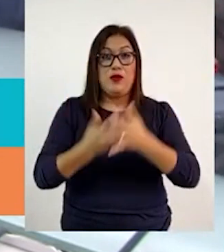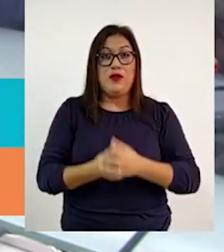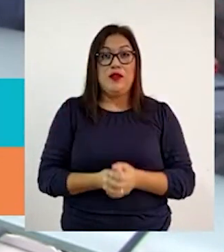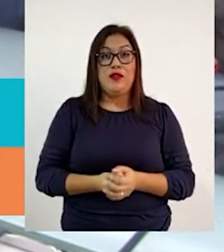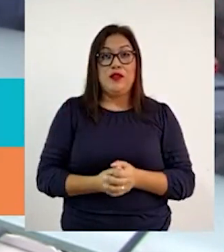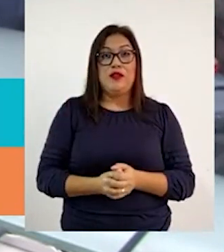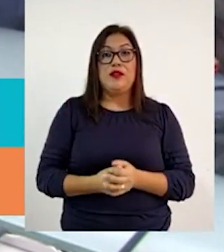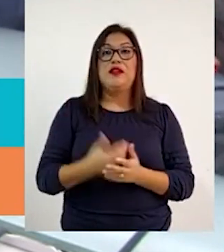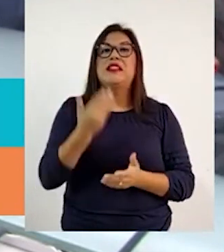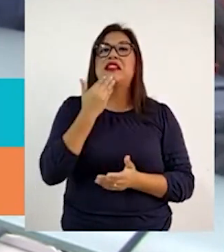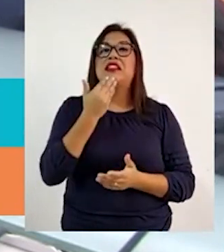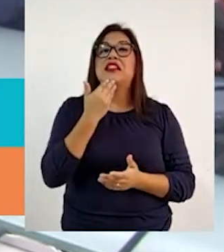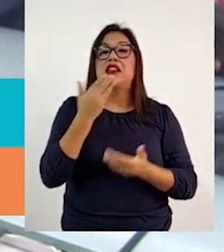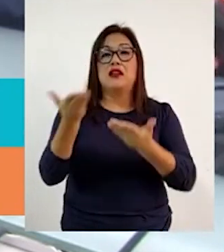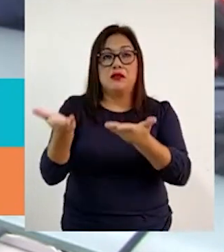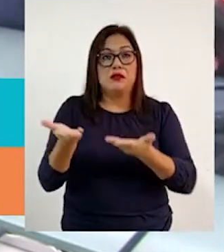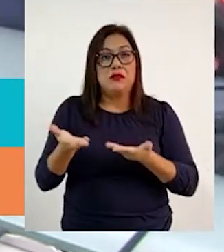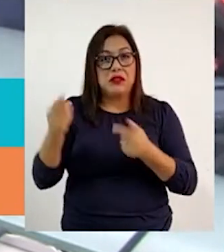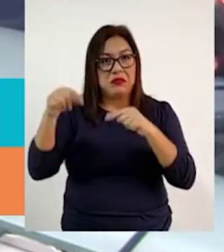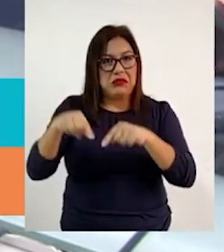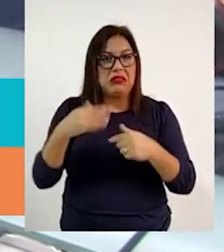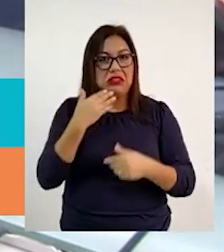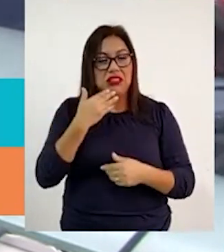quién tenemos en cabina con nosotros. Así es, Enrique,